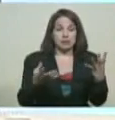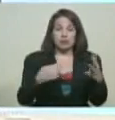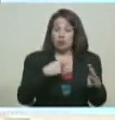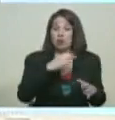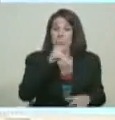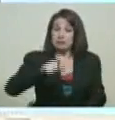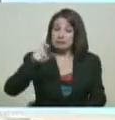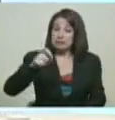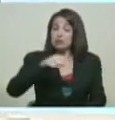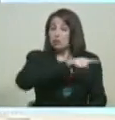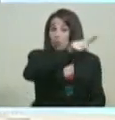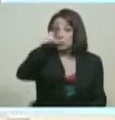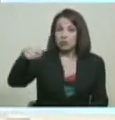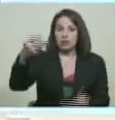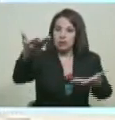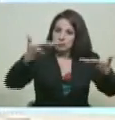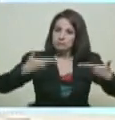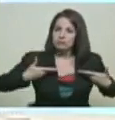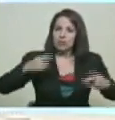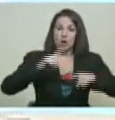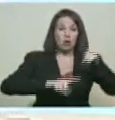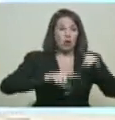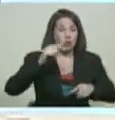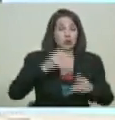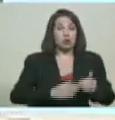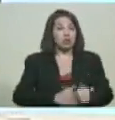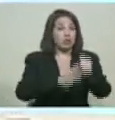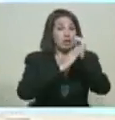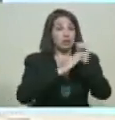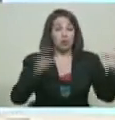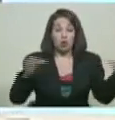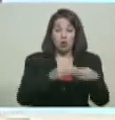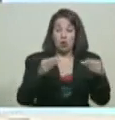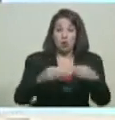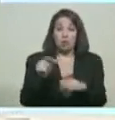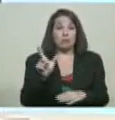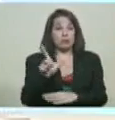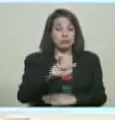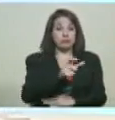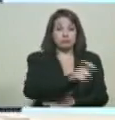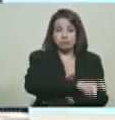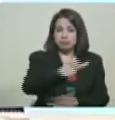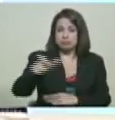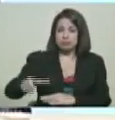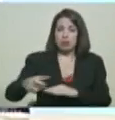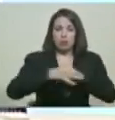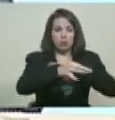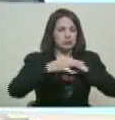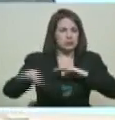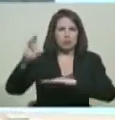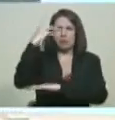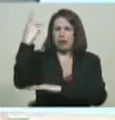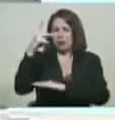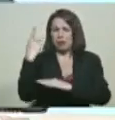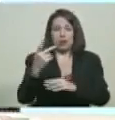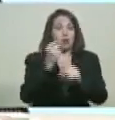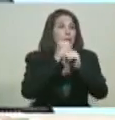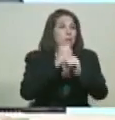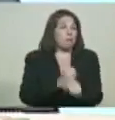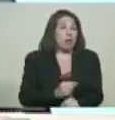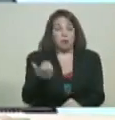es pero mucho más de los dirigentes del partido en todos los estados municipios parroquia es pero mucho más